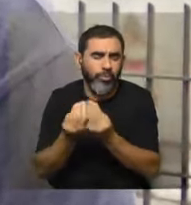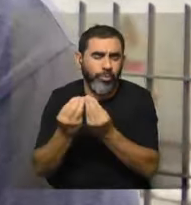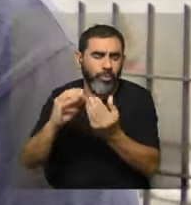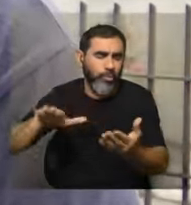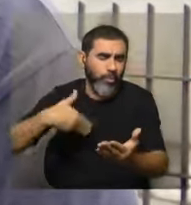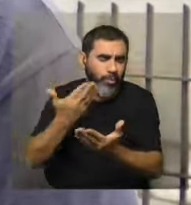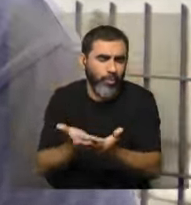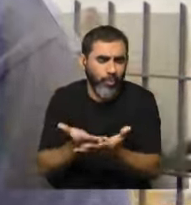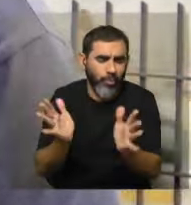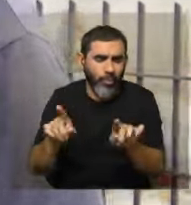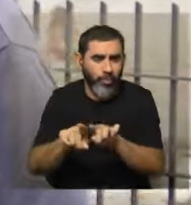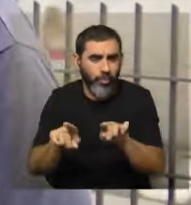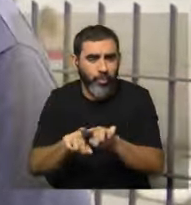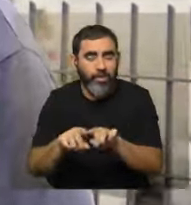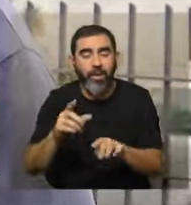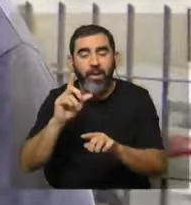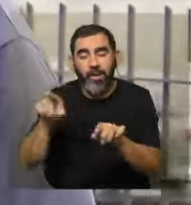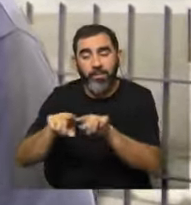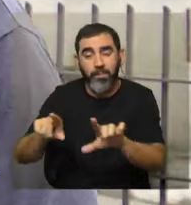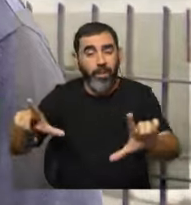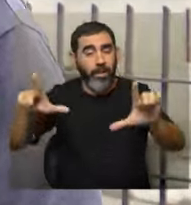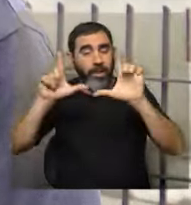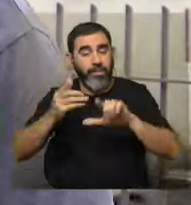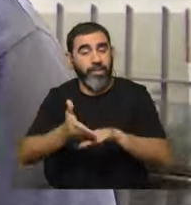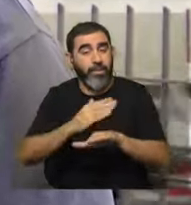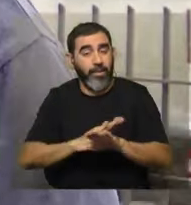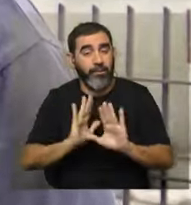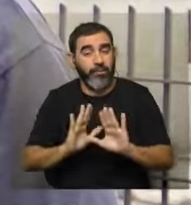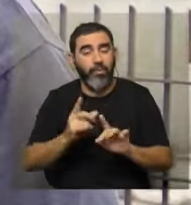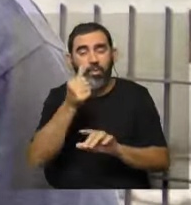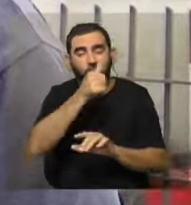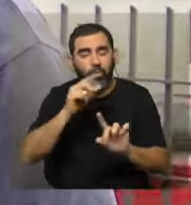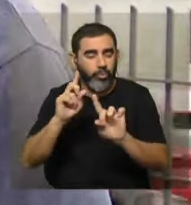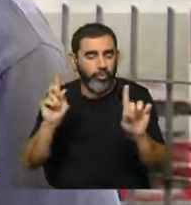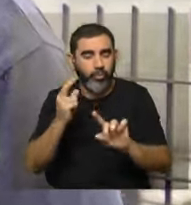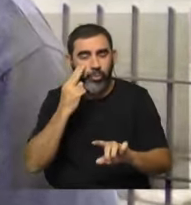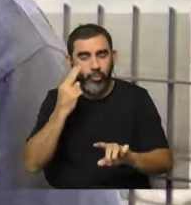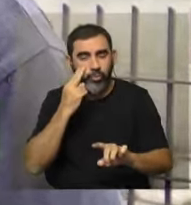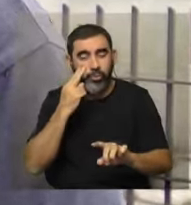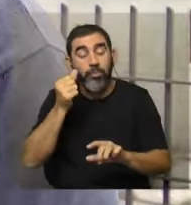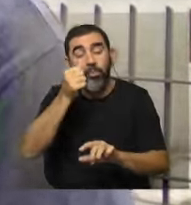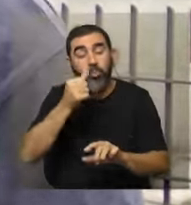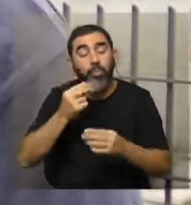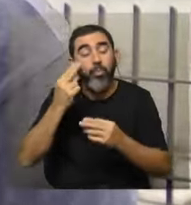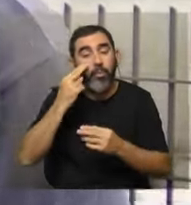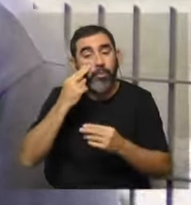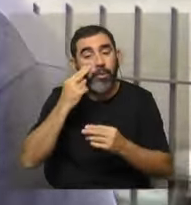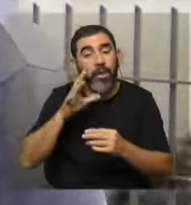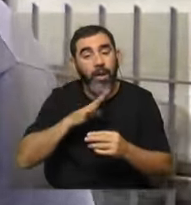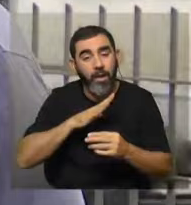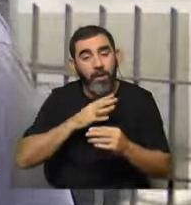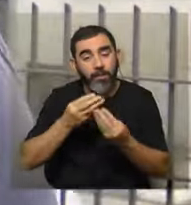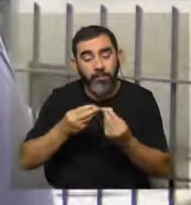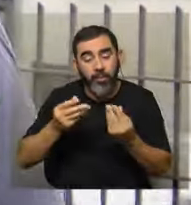propuestas en esta línea de gandini candidato que no resuelven el fondo del problema y el fondo del problema se va a resolver cuando tengamos una